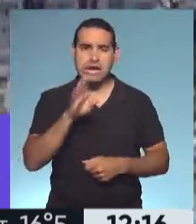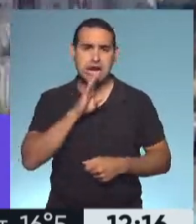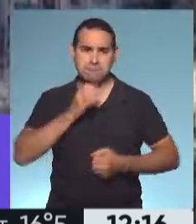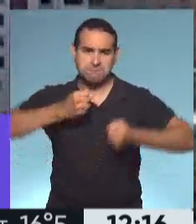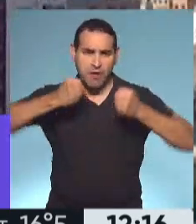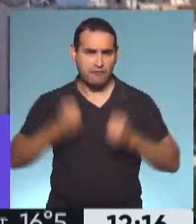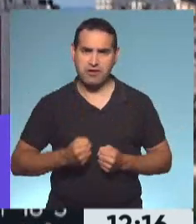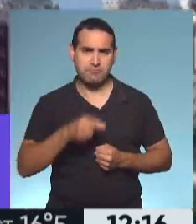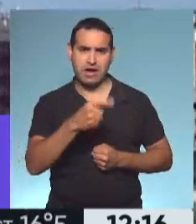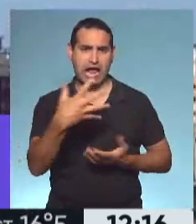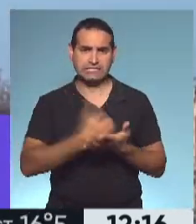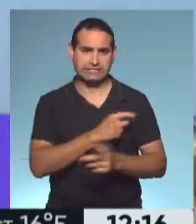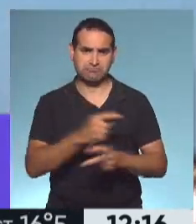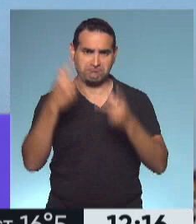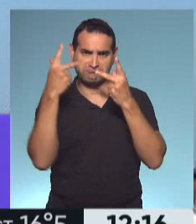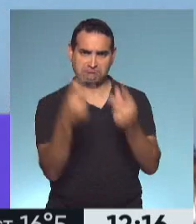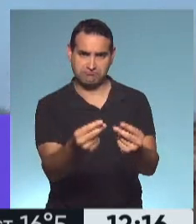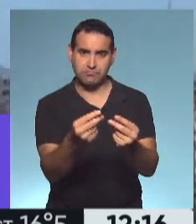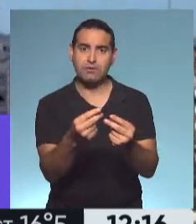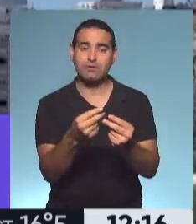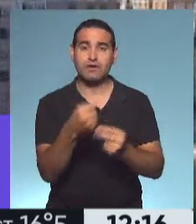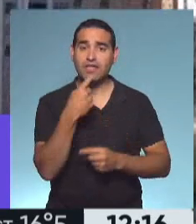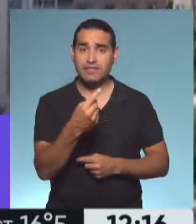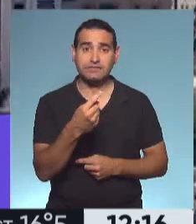ha aceptado. Es en este país